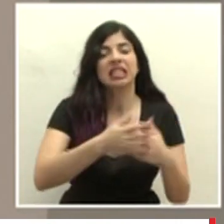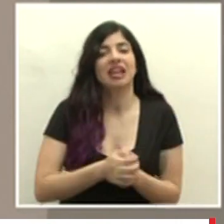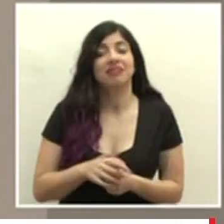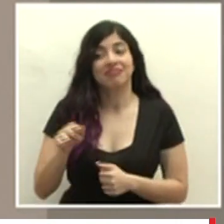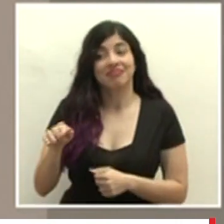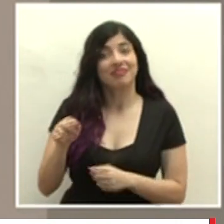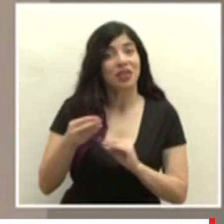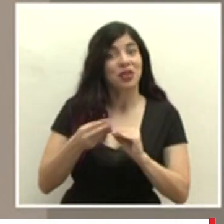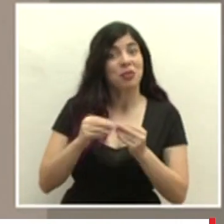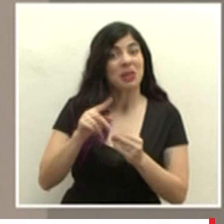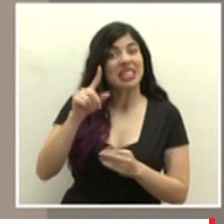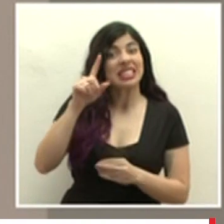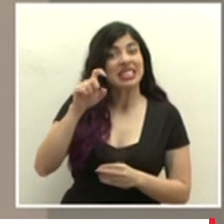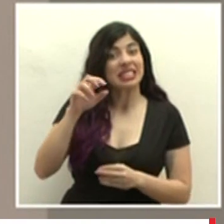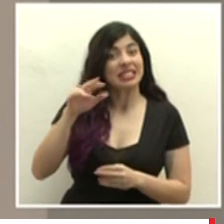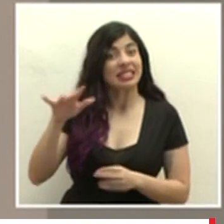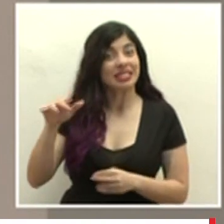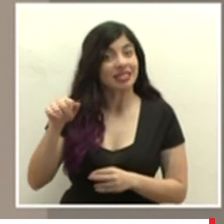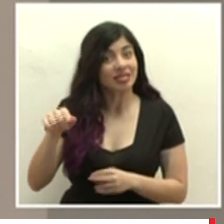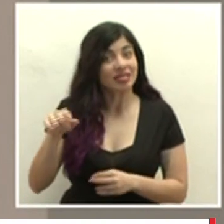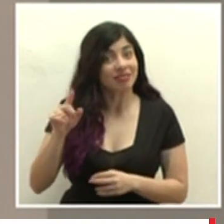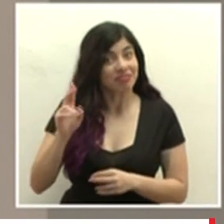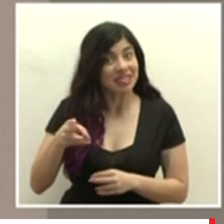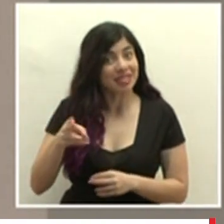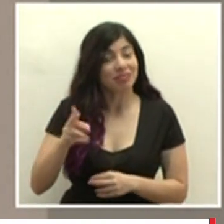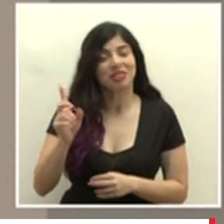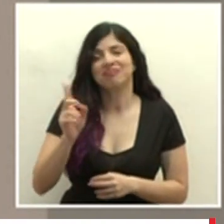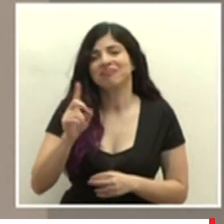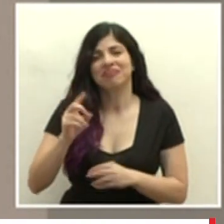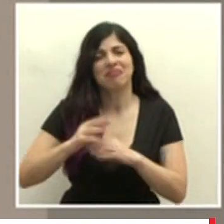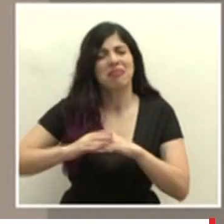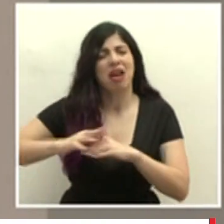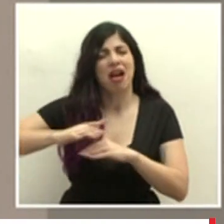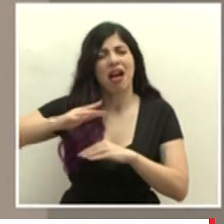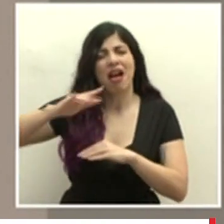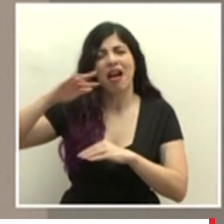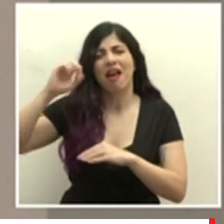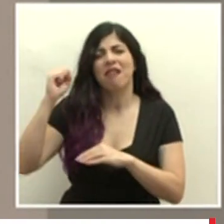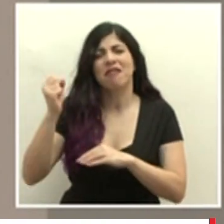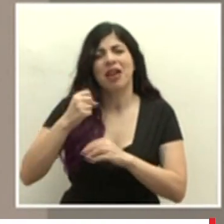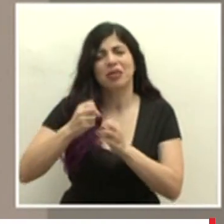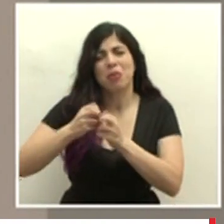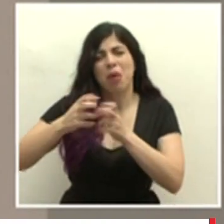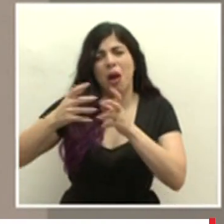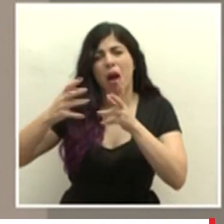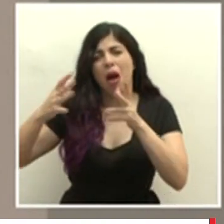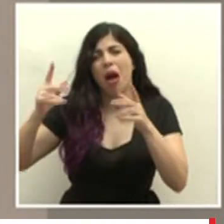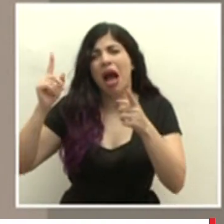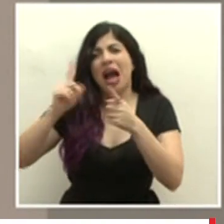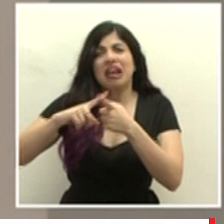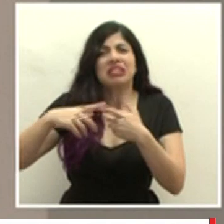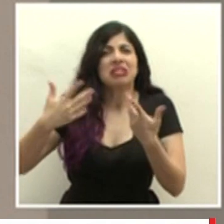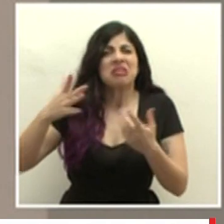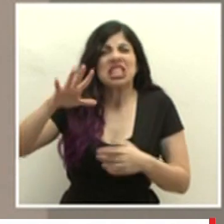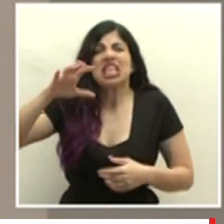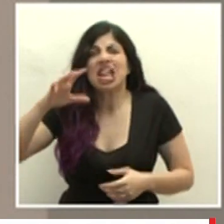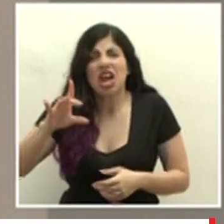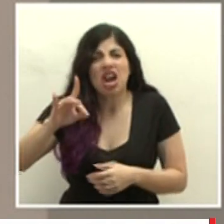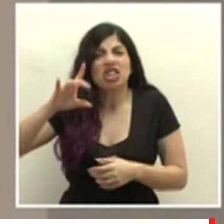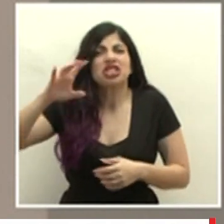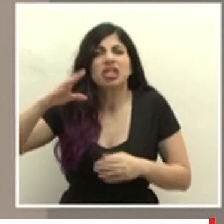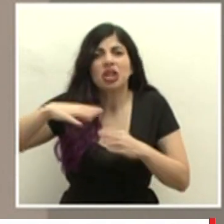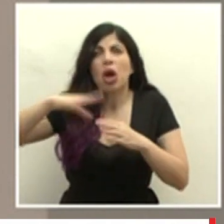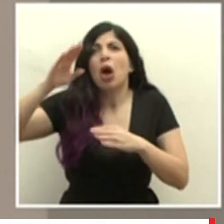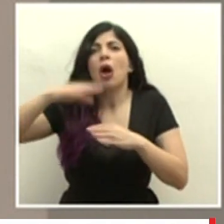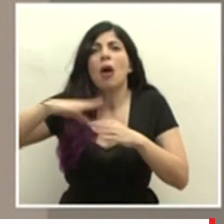100 y resto de casos, sino vamos a empezar a subir estrepitosamente y llegar a 500, 800 o